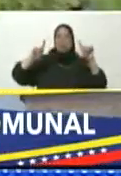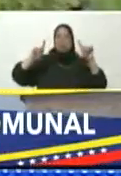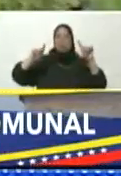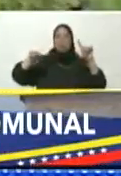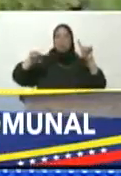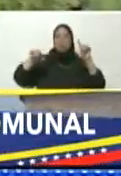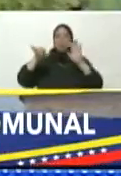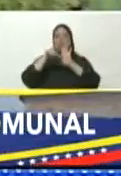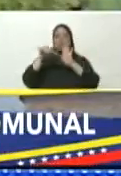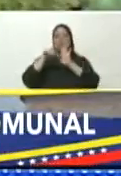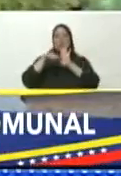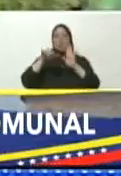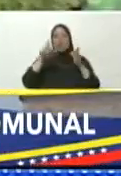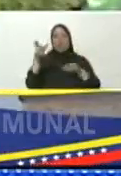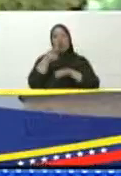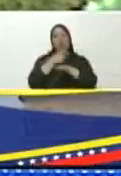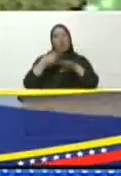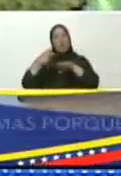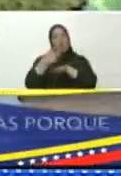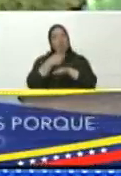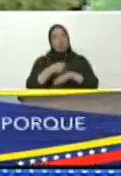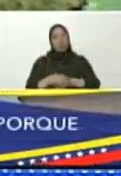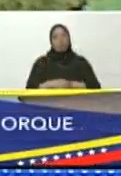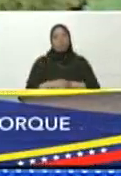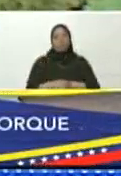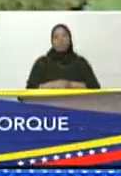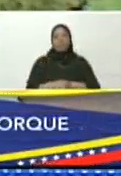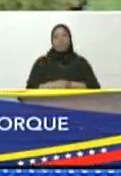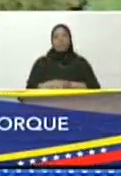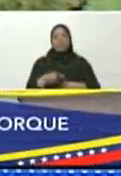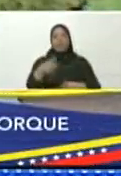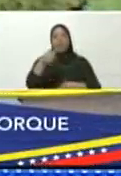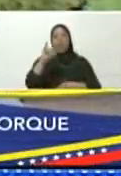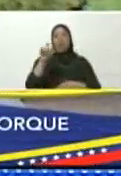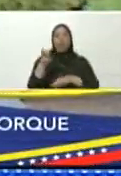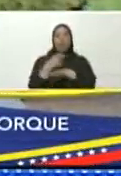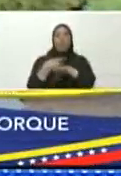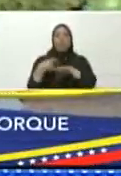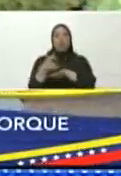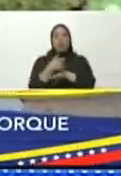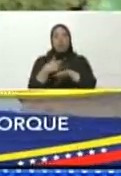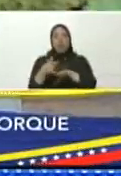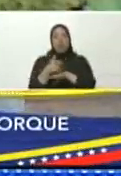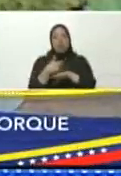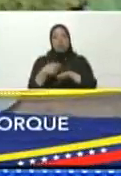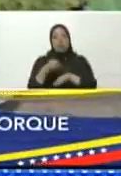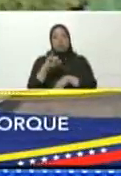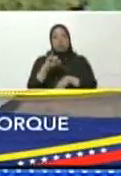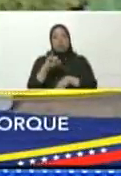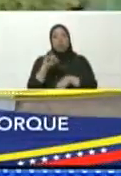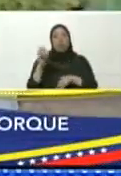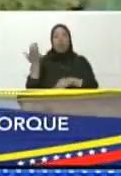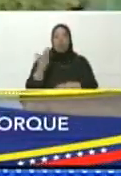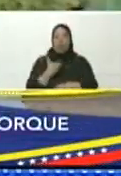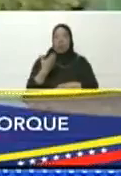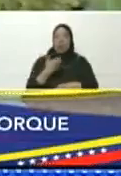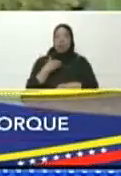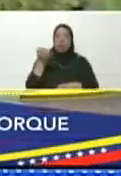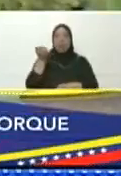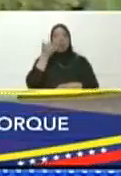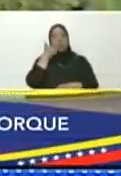pase a otra gran gobernante. Así como ustedes tienen un gran gobernador, tienen un gran alcalde en